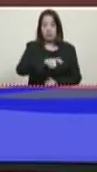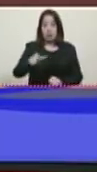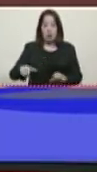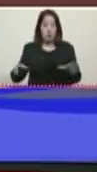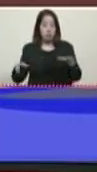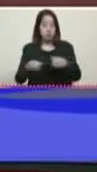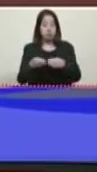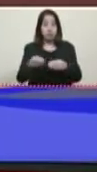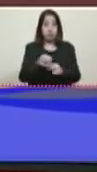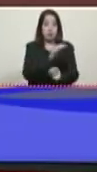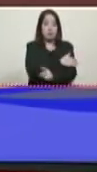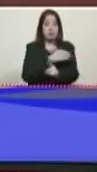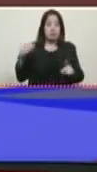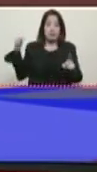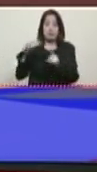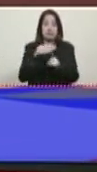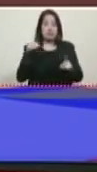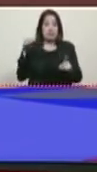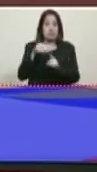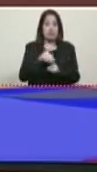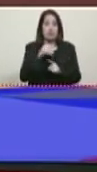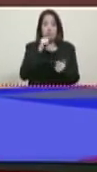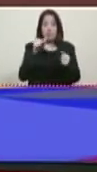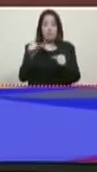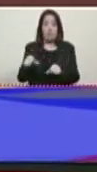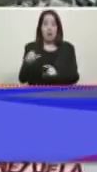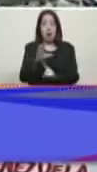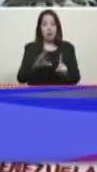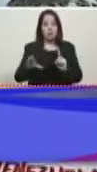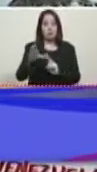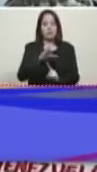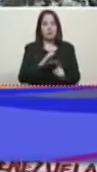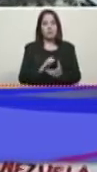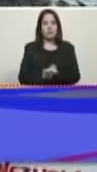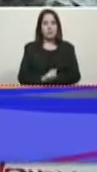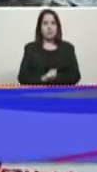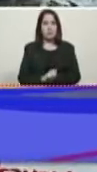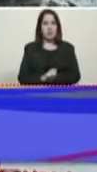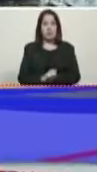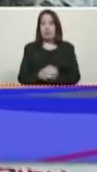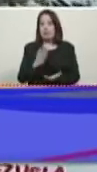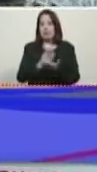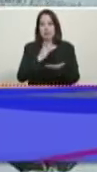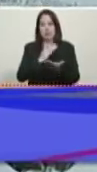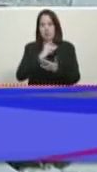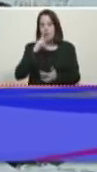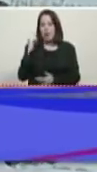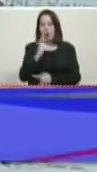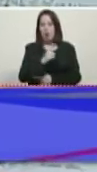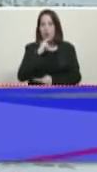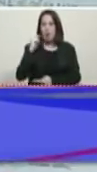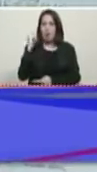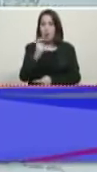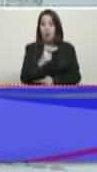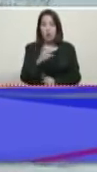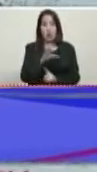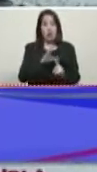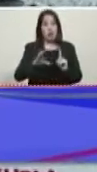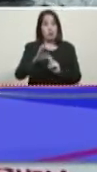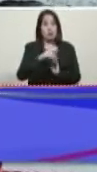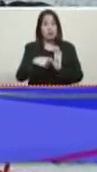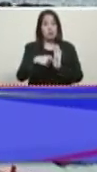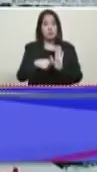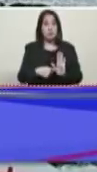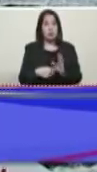arremete contra la cultura el fascismo presidente siempre odia la cultura y se manifestó ese desprecio allí en esa acción